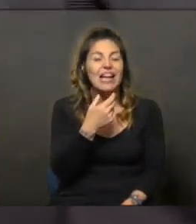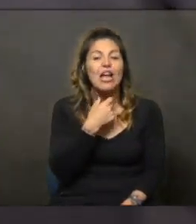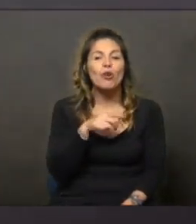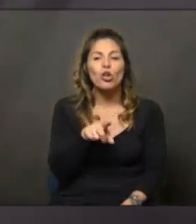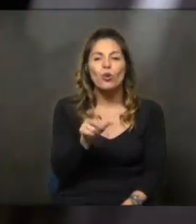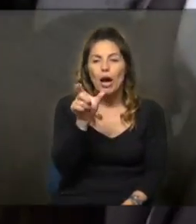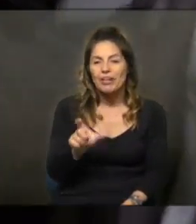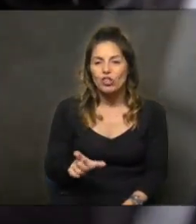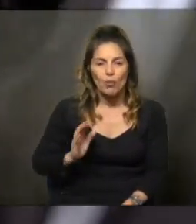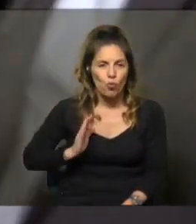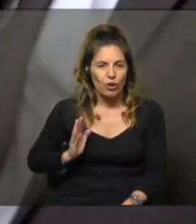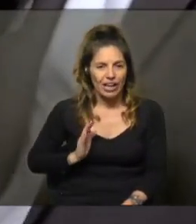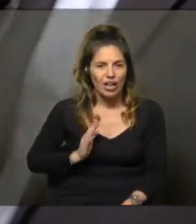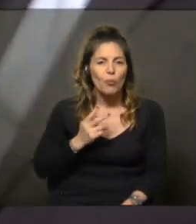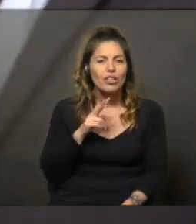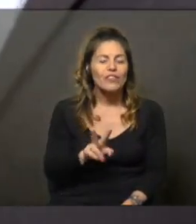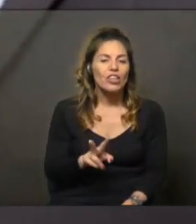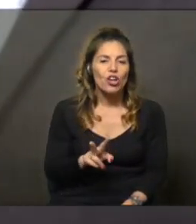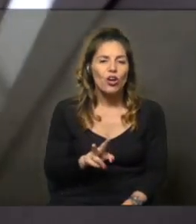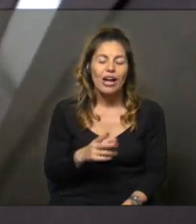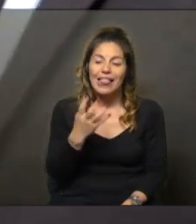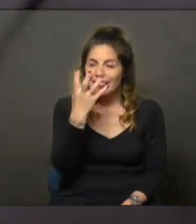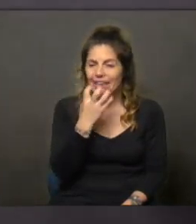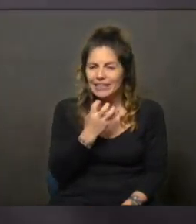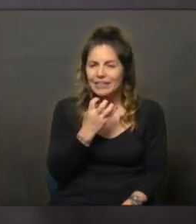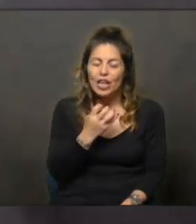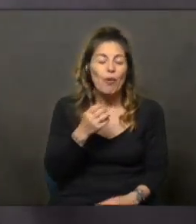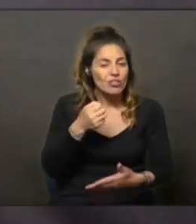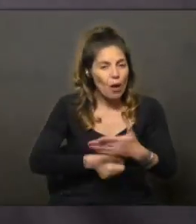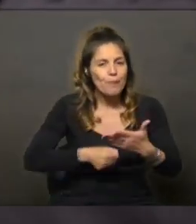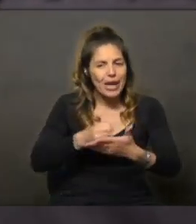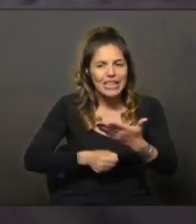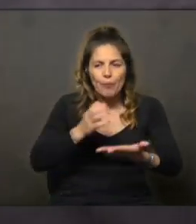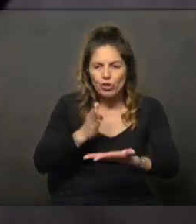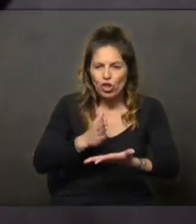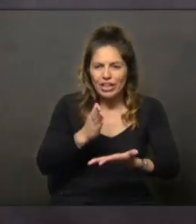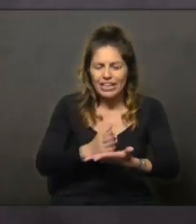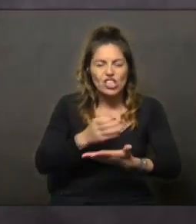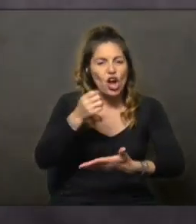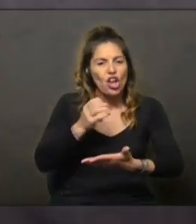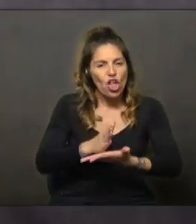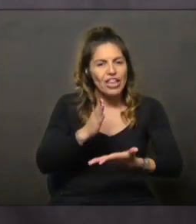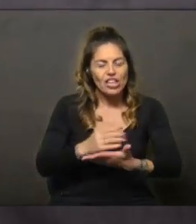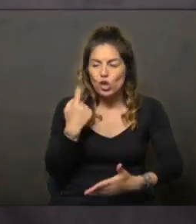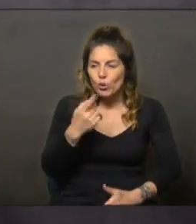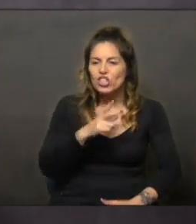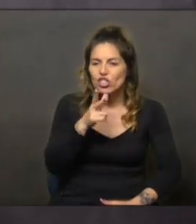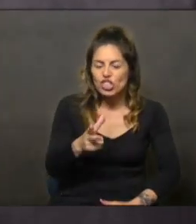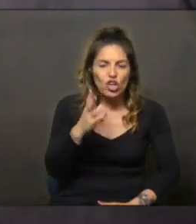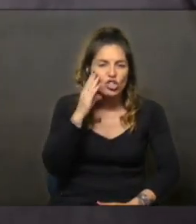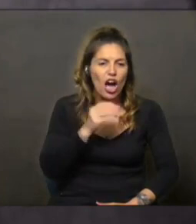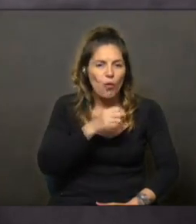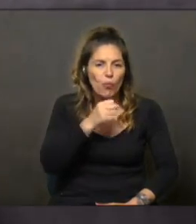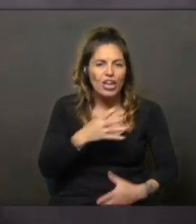esta jornada y un poco triste pero vamos a pelear por nuestros derechos por nuestros derechos de nuestros hijos de nuestros abuelos que la